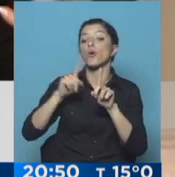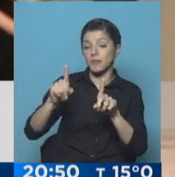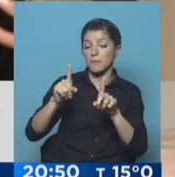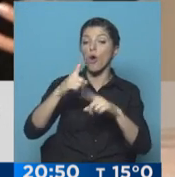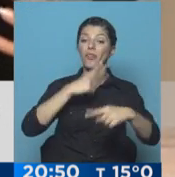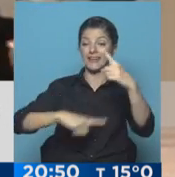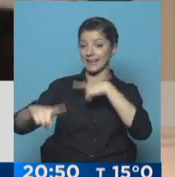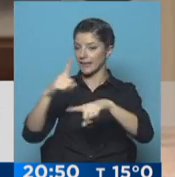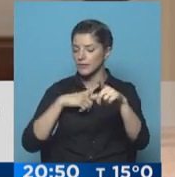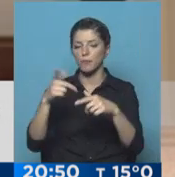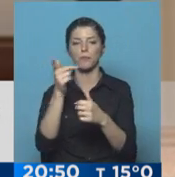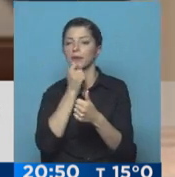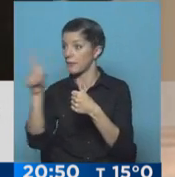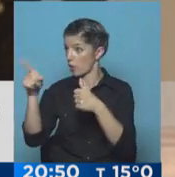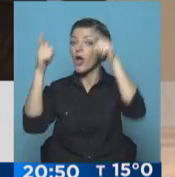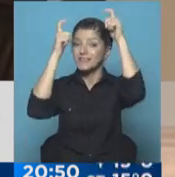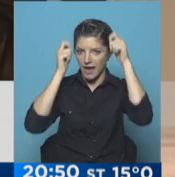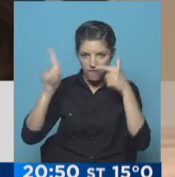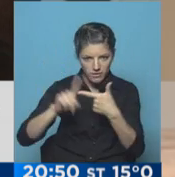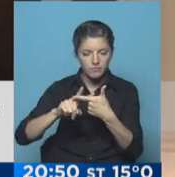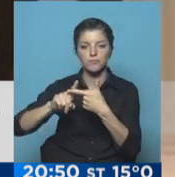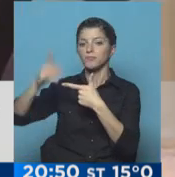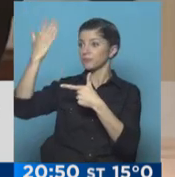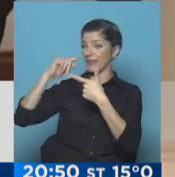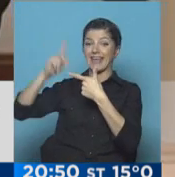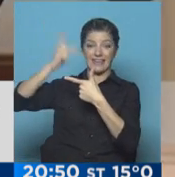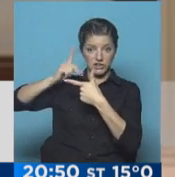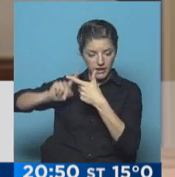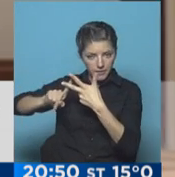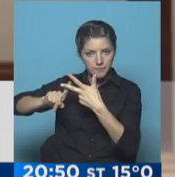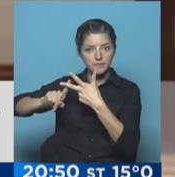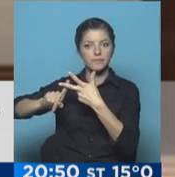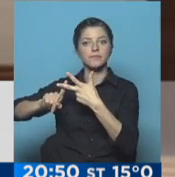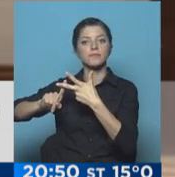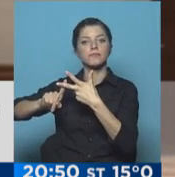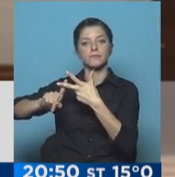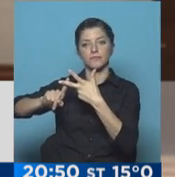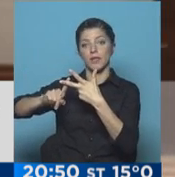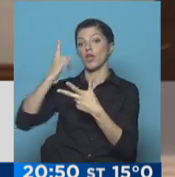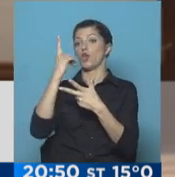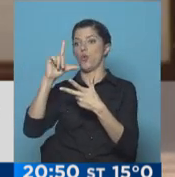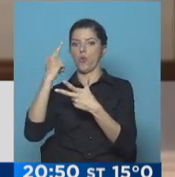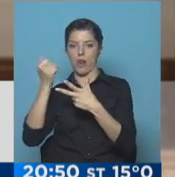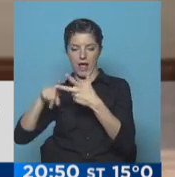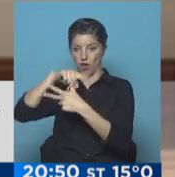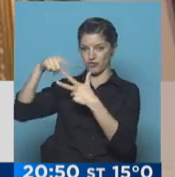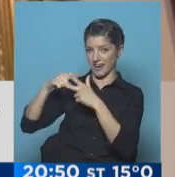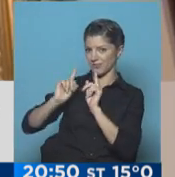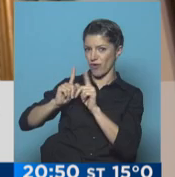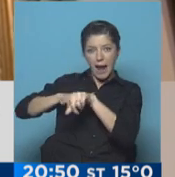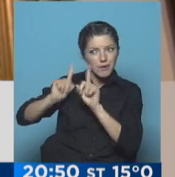dirigentes como fue Hugo Chávez, como fue Néstor Kirchner y como fue Lula.